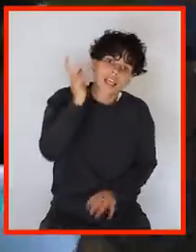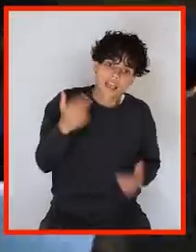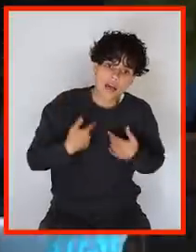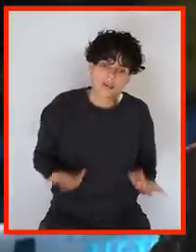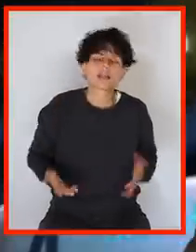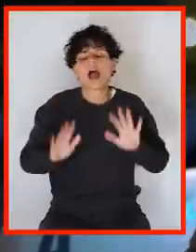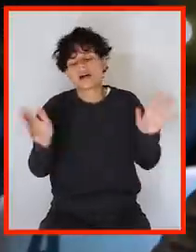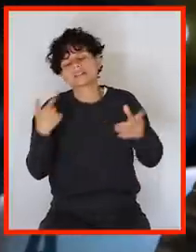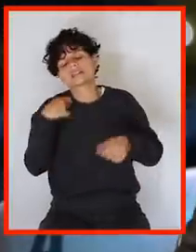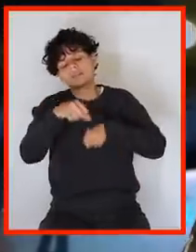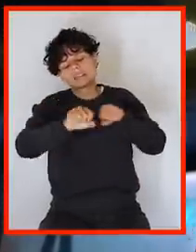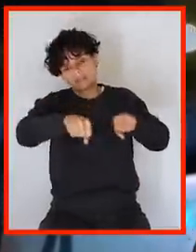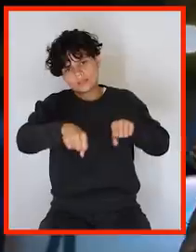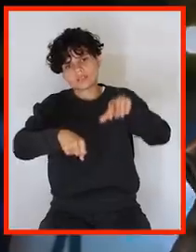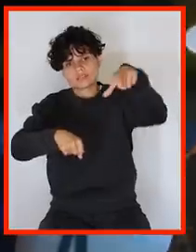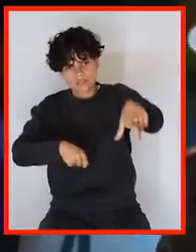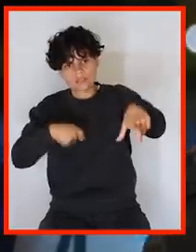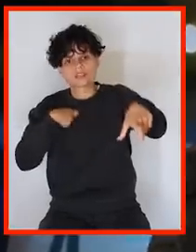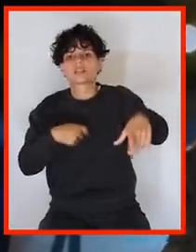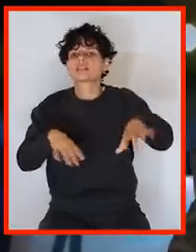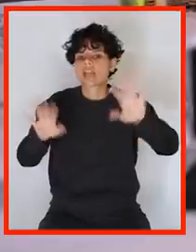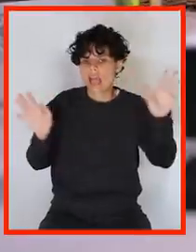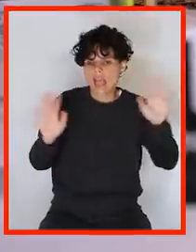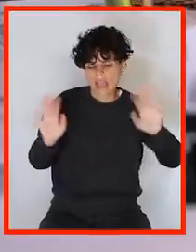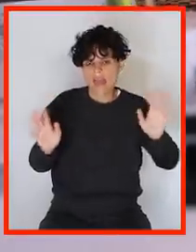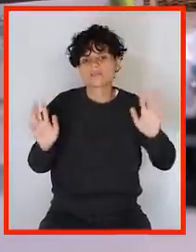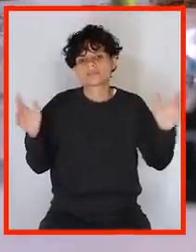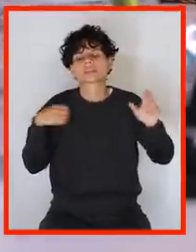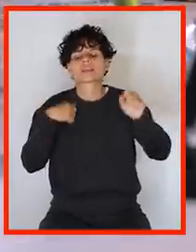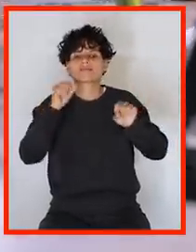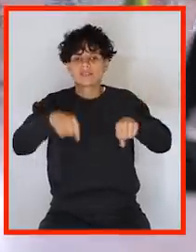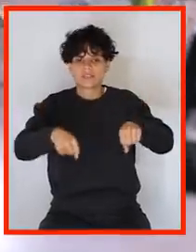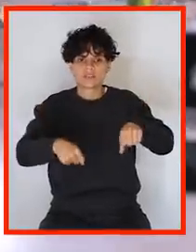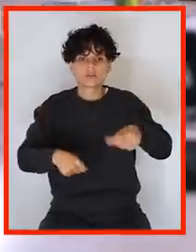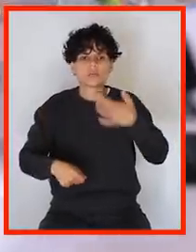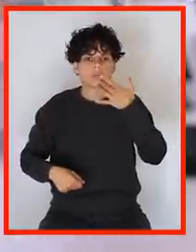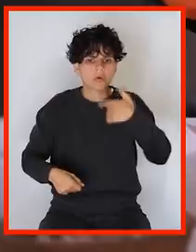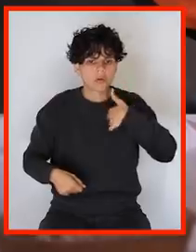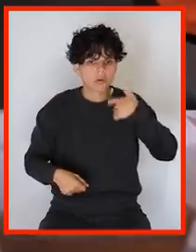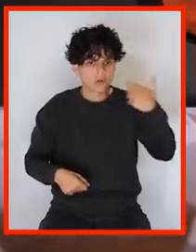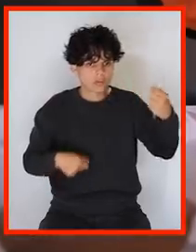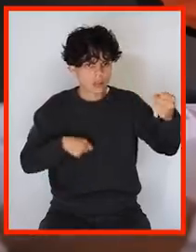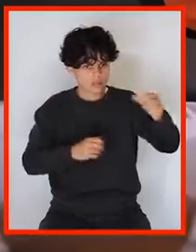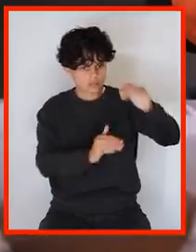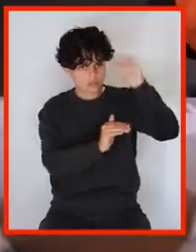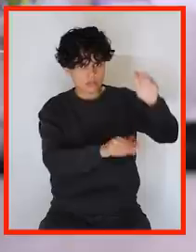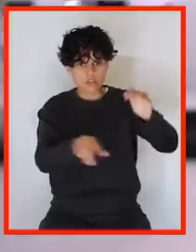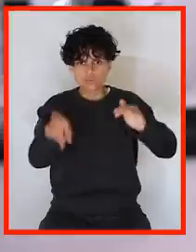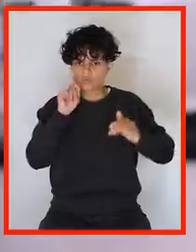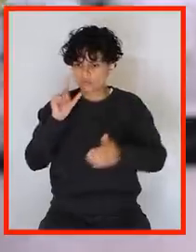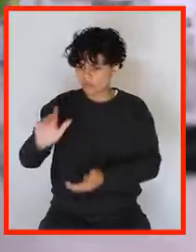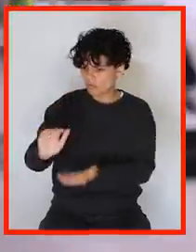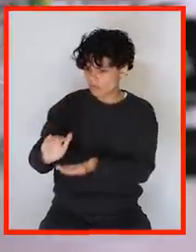weón que van culiados adelante. O sea, sí, no, dale. Una persona adelante. Te soltaste, vamos. Una persona adelante. Suéltate, no. Oye, ¿por qué tenía ese vaso que me da ahí esta